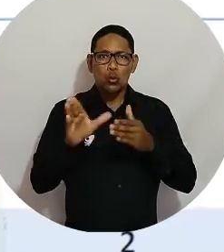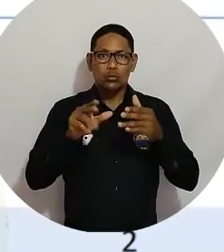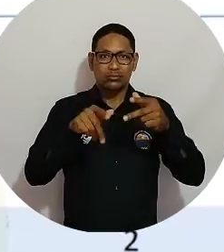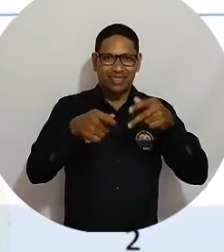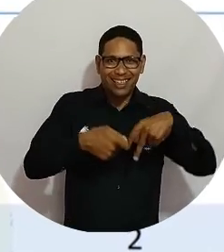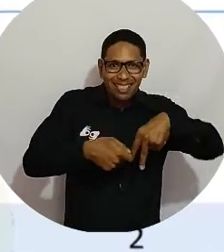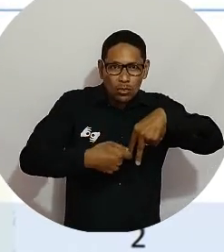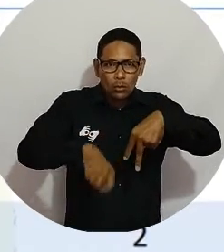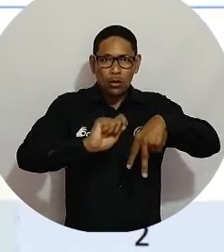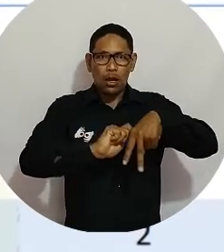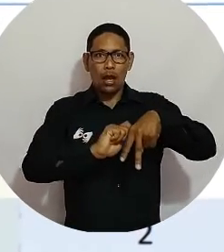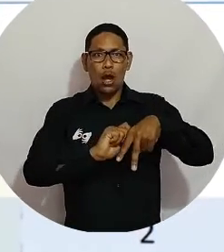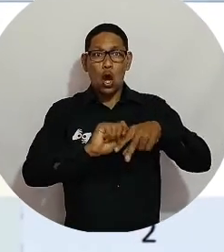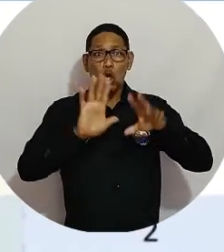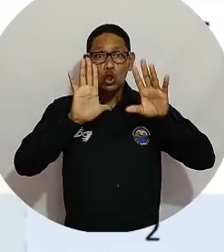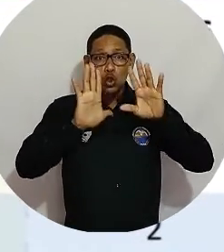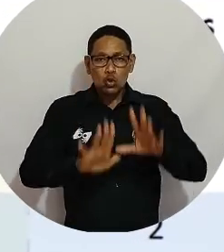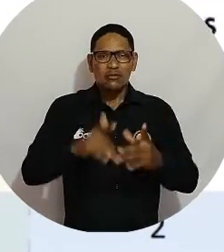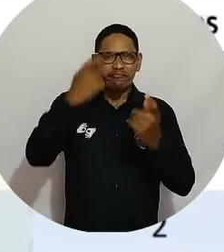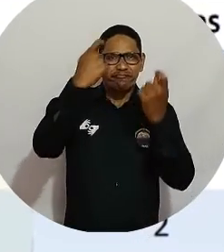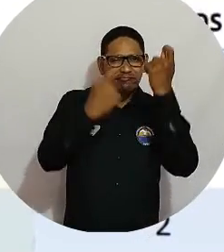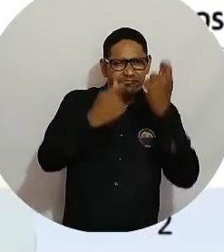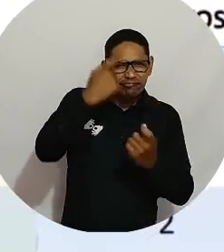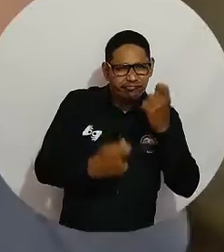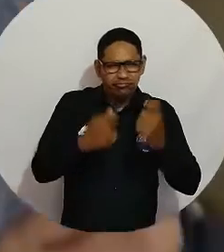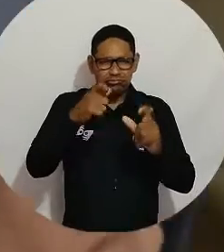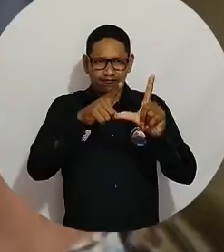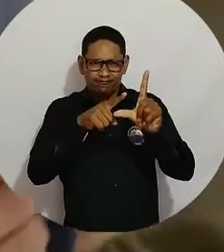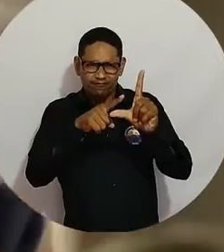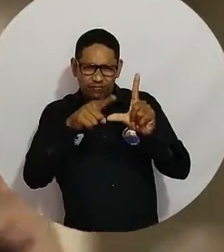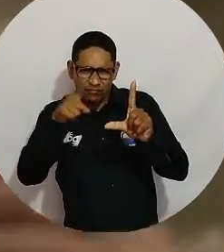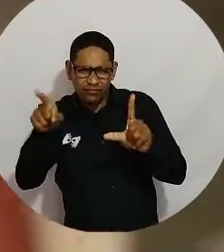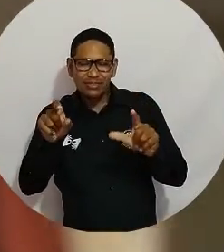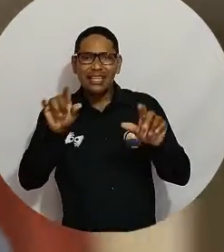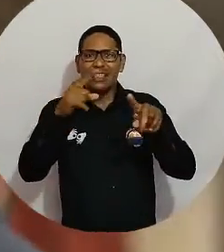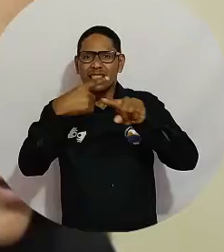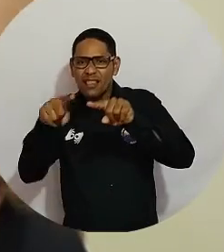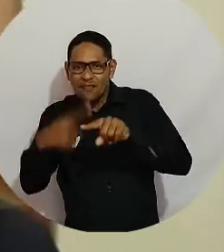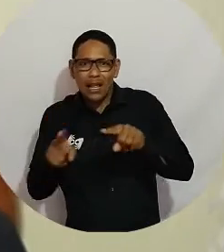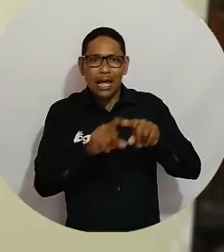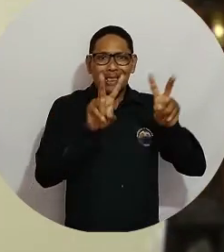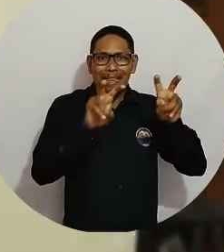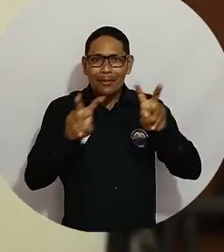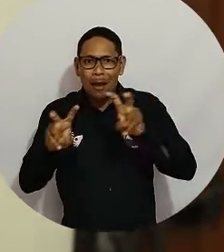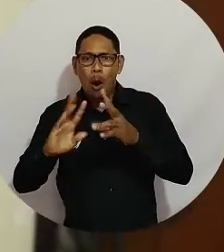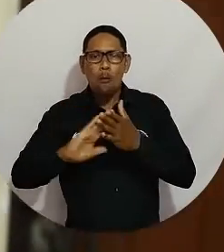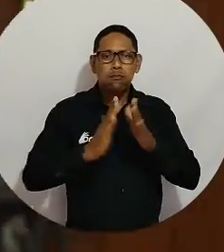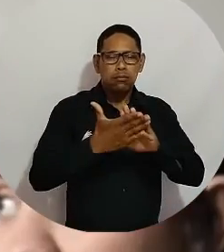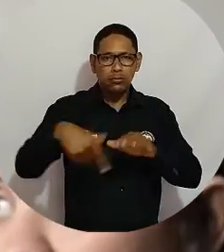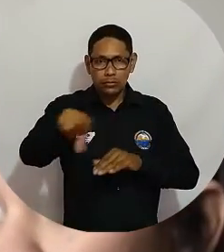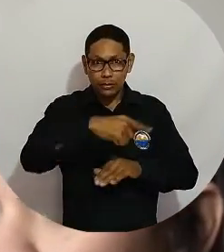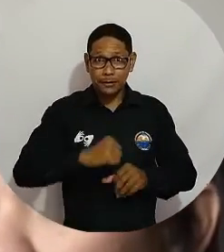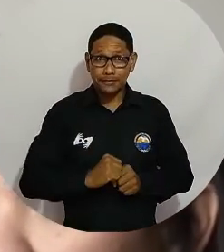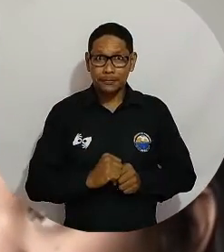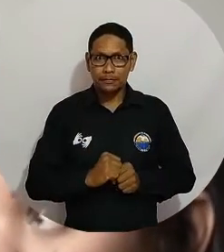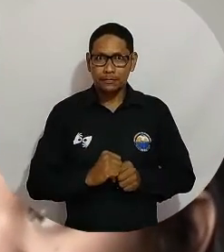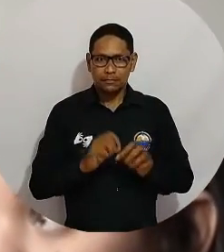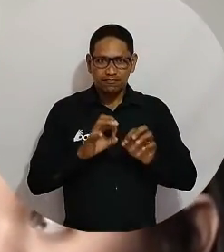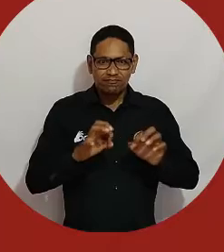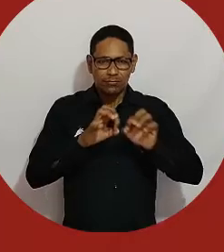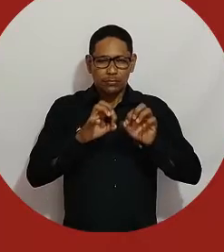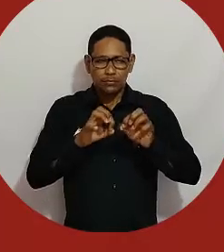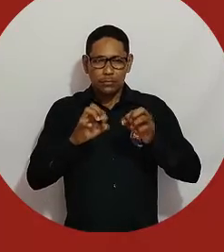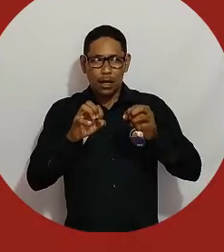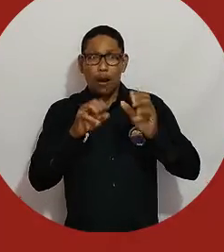incluye cursos de demografía, epidemiología y bioestadística en aras de impulsar el análisis de temas particulares en las comunidades. El